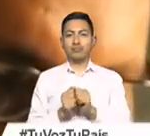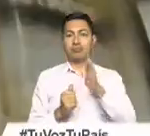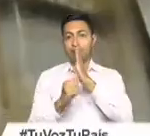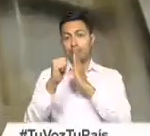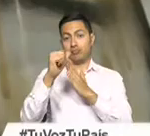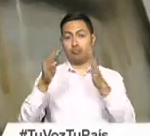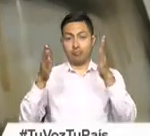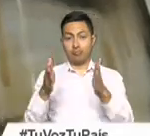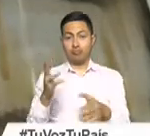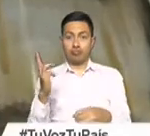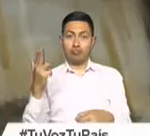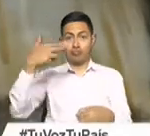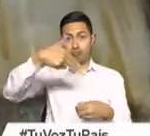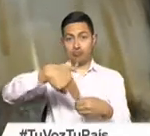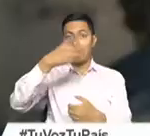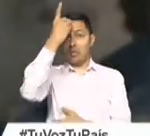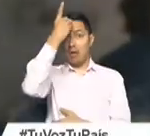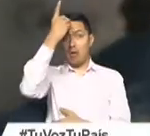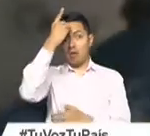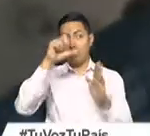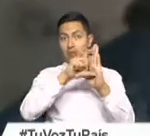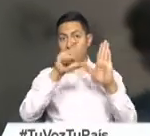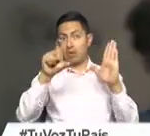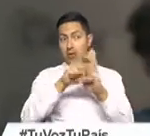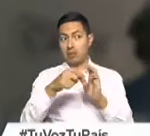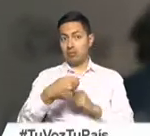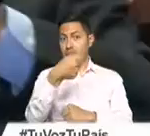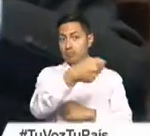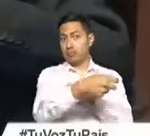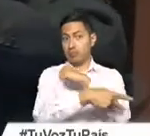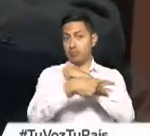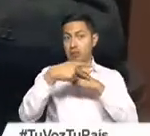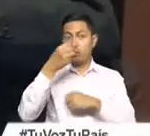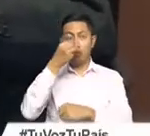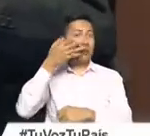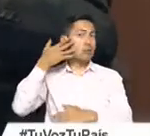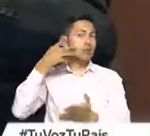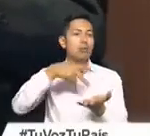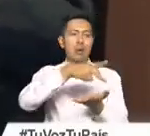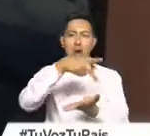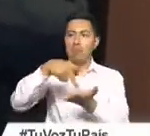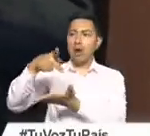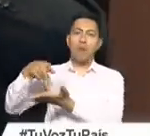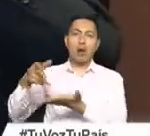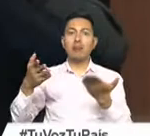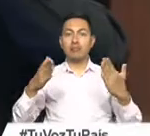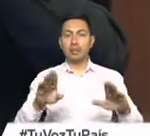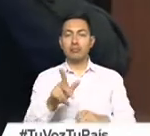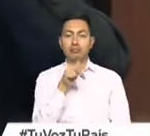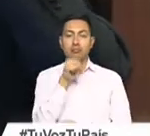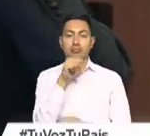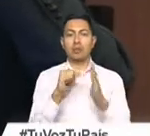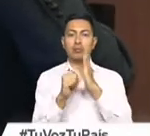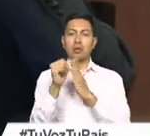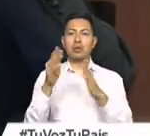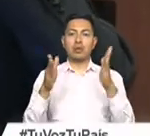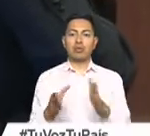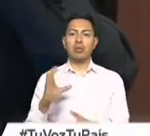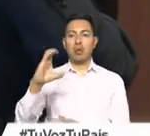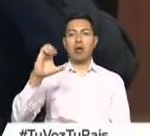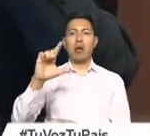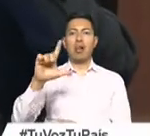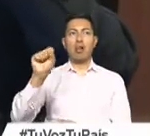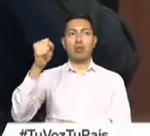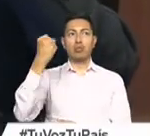está pagando la deuda a los proveedores de la empresa Petroamazonas. Así lo afirmó su titular, Carlos Pérez, quien destacó que esta deuda con